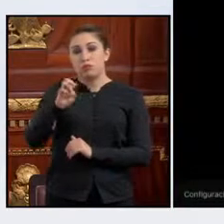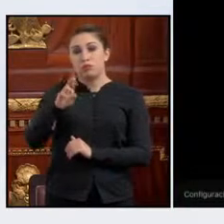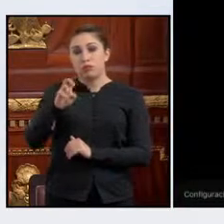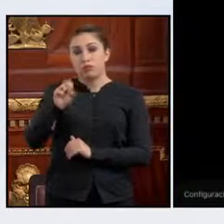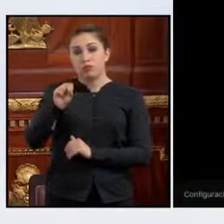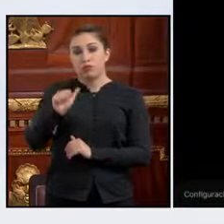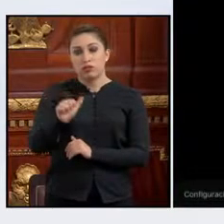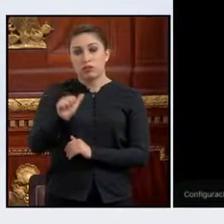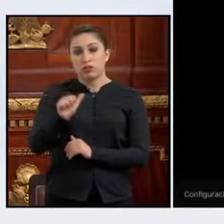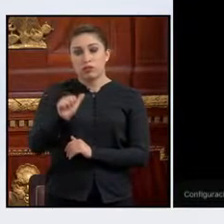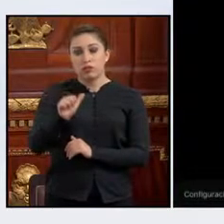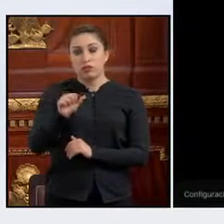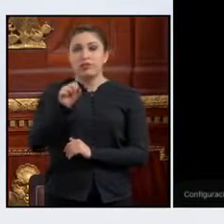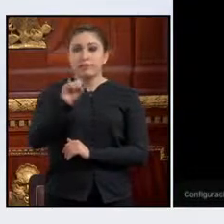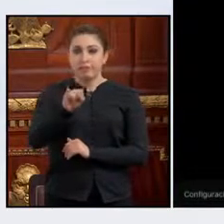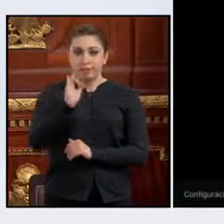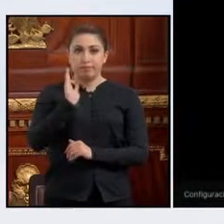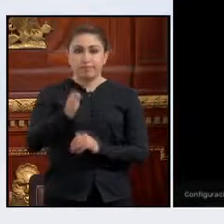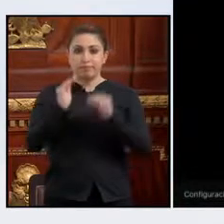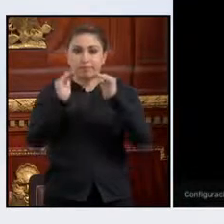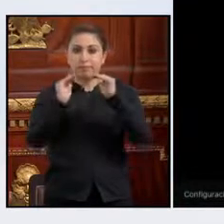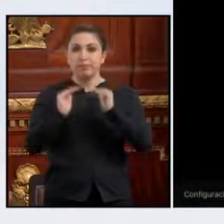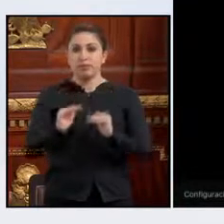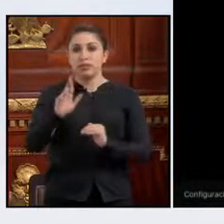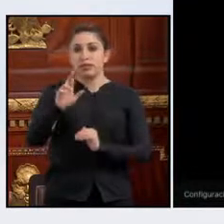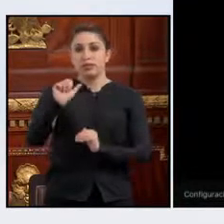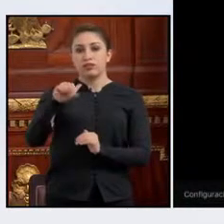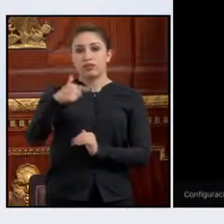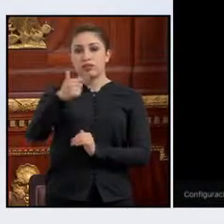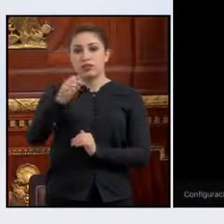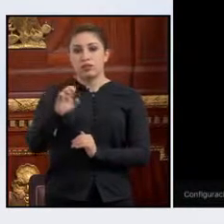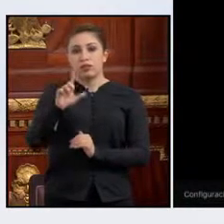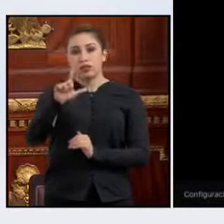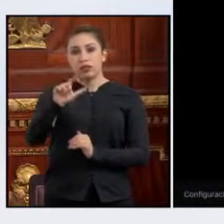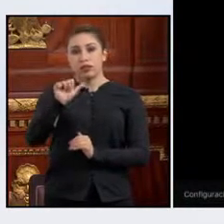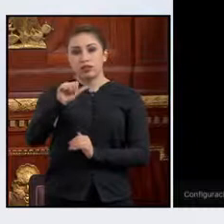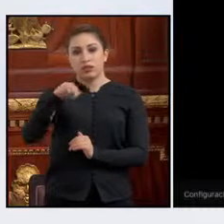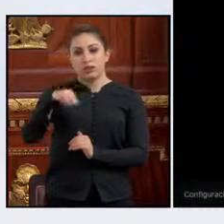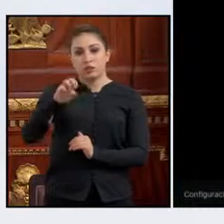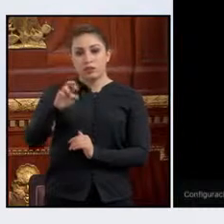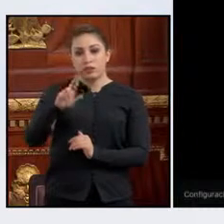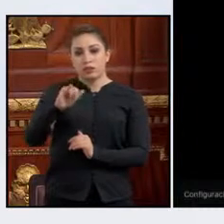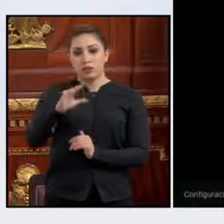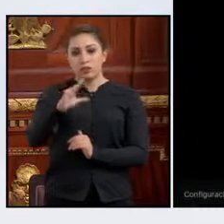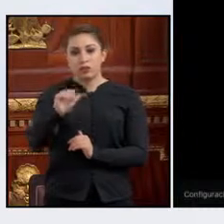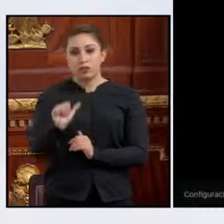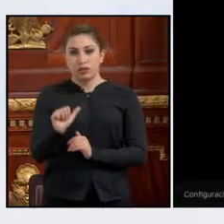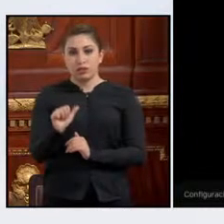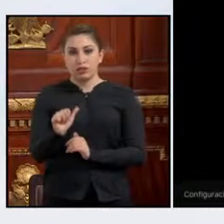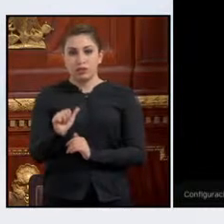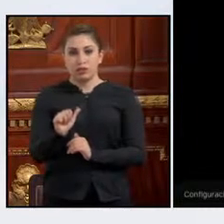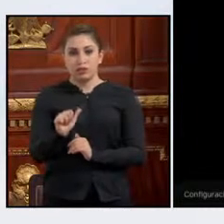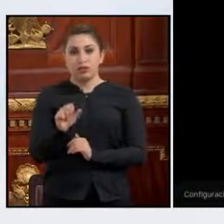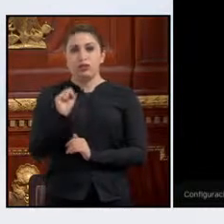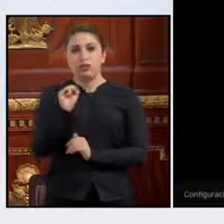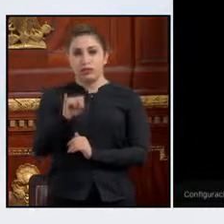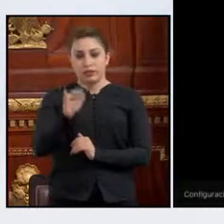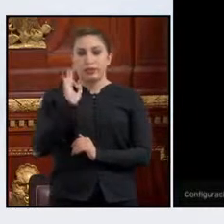Ramos Arreola, a favor. Rangel Lorenzana América Alejandra. América Rangel, a